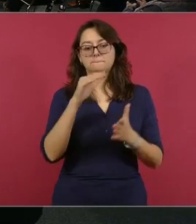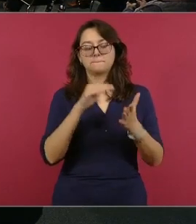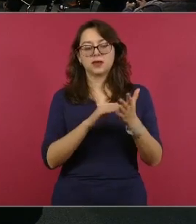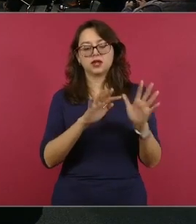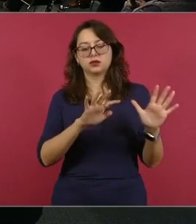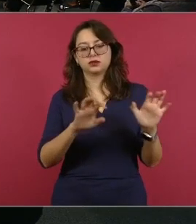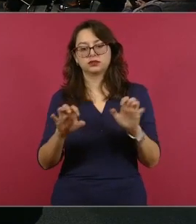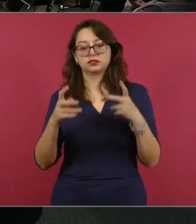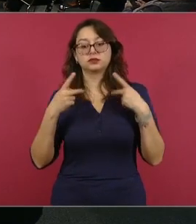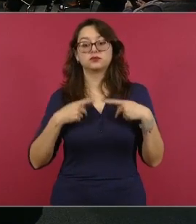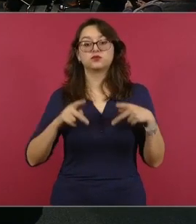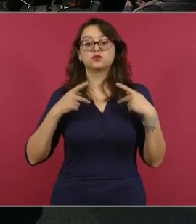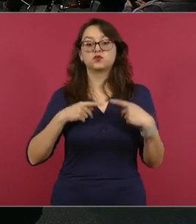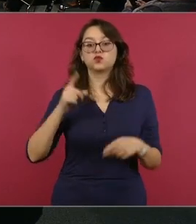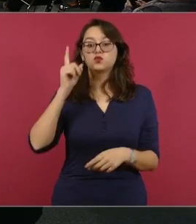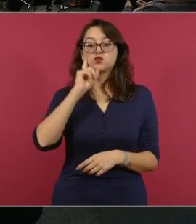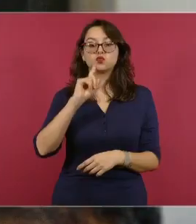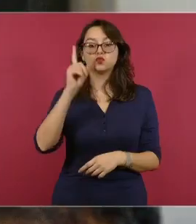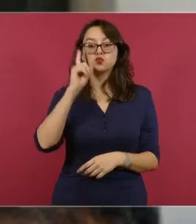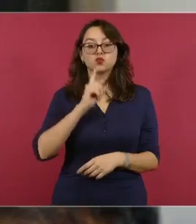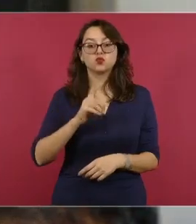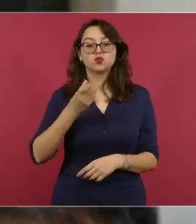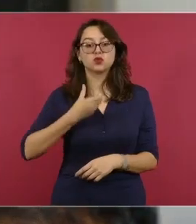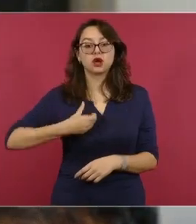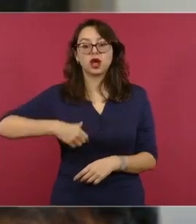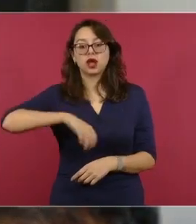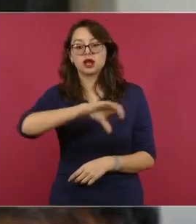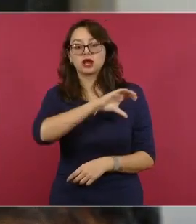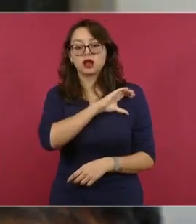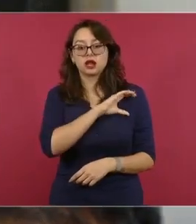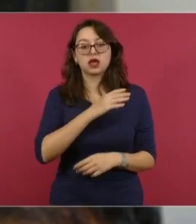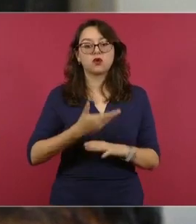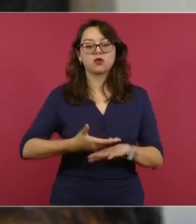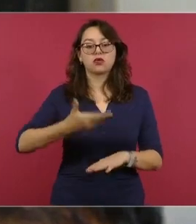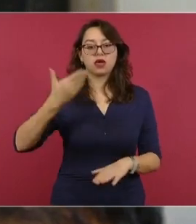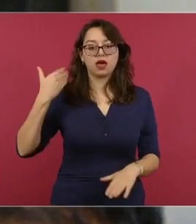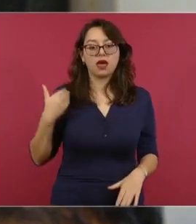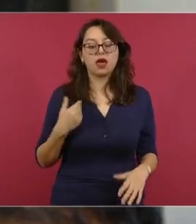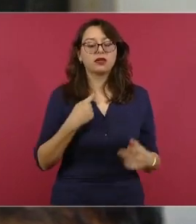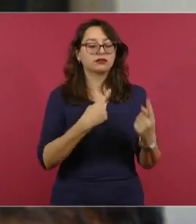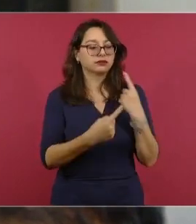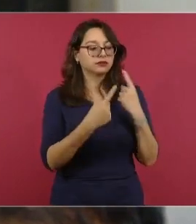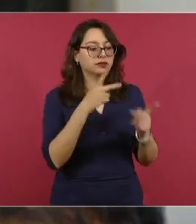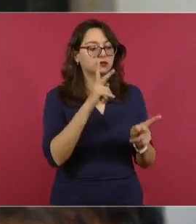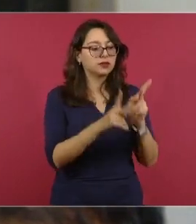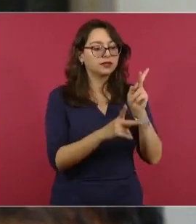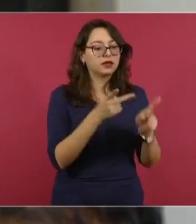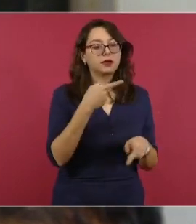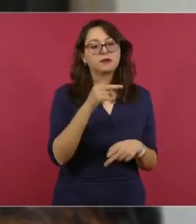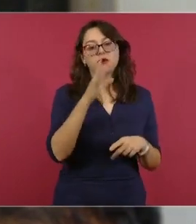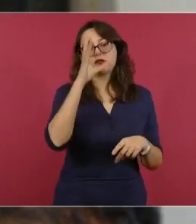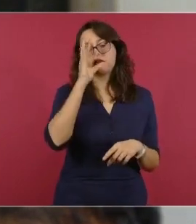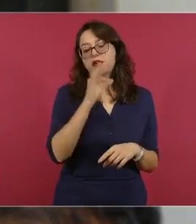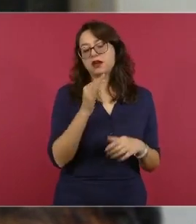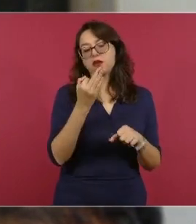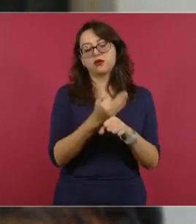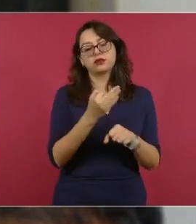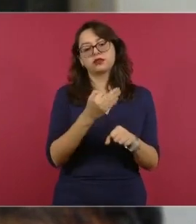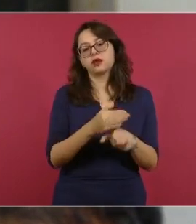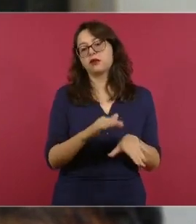personas. Claudia Sheinbaum, hubo una negociación con ellos, pues obviamente ya dejó el gobierno de la Ciudad de México,